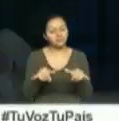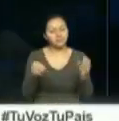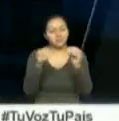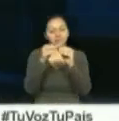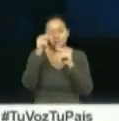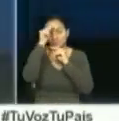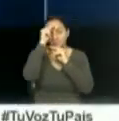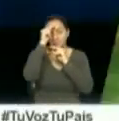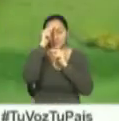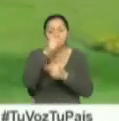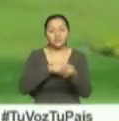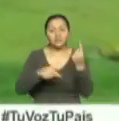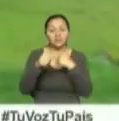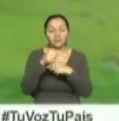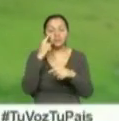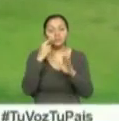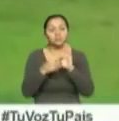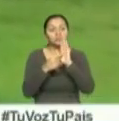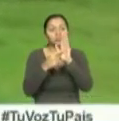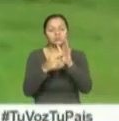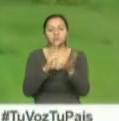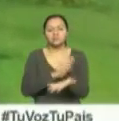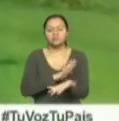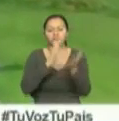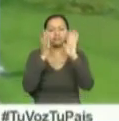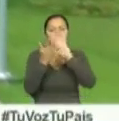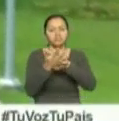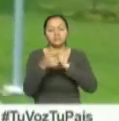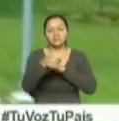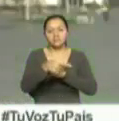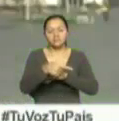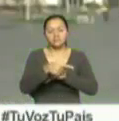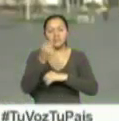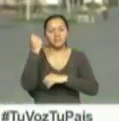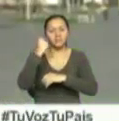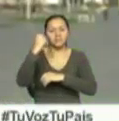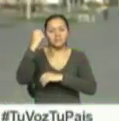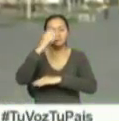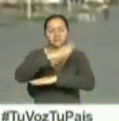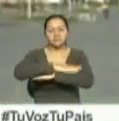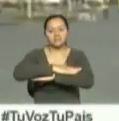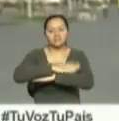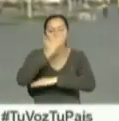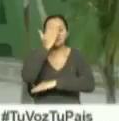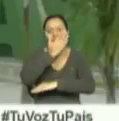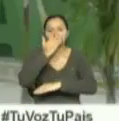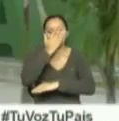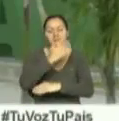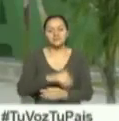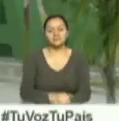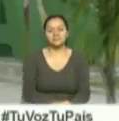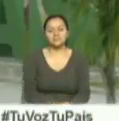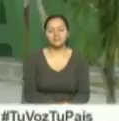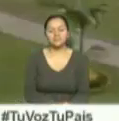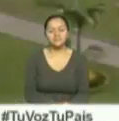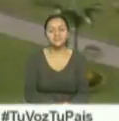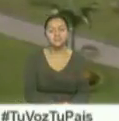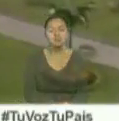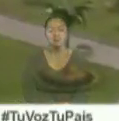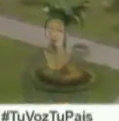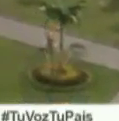nosotros porque al volver le mostramos el cambio del Paseo Malecón de las Playas, de la playa Las Palmas.